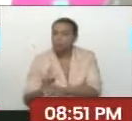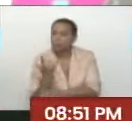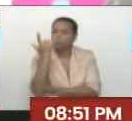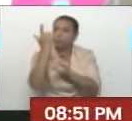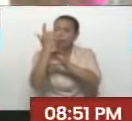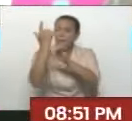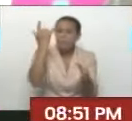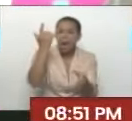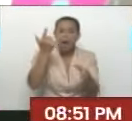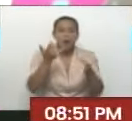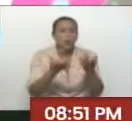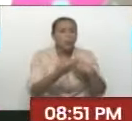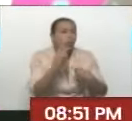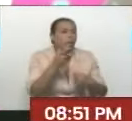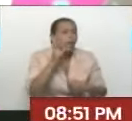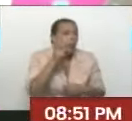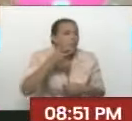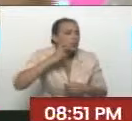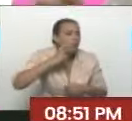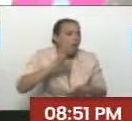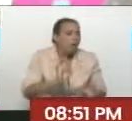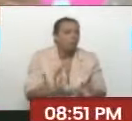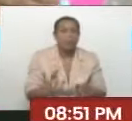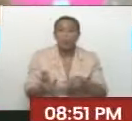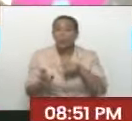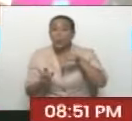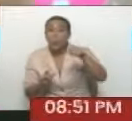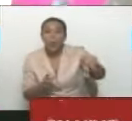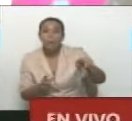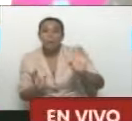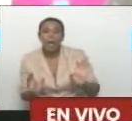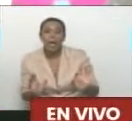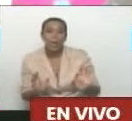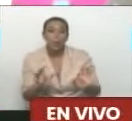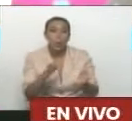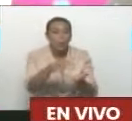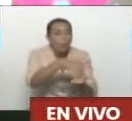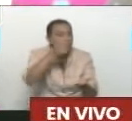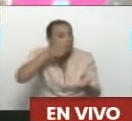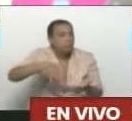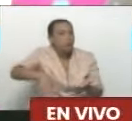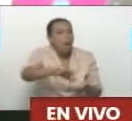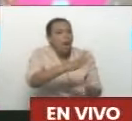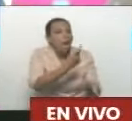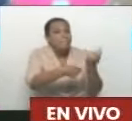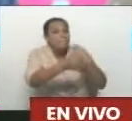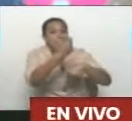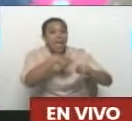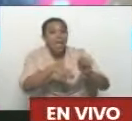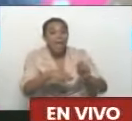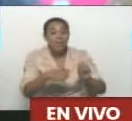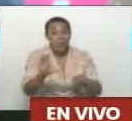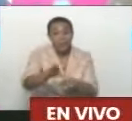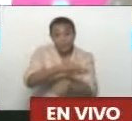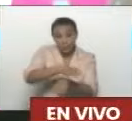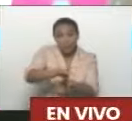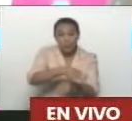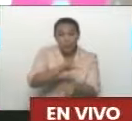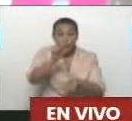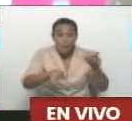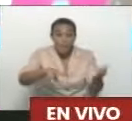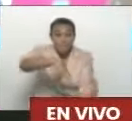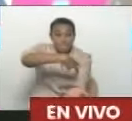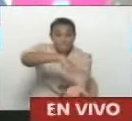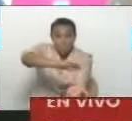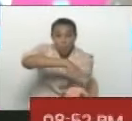los hoteles, también pudiéramos ahí ir a los sitios donde se organiza el pueblo para que ofrezca, para que los músicos se